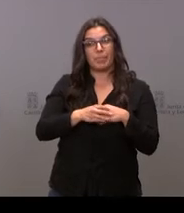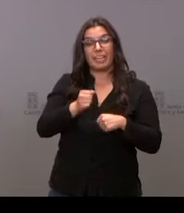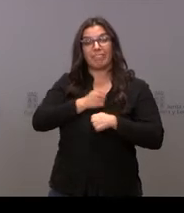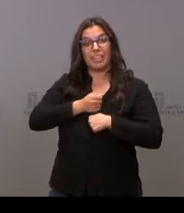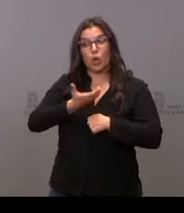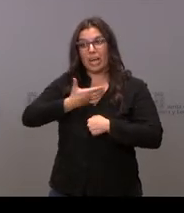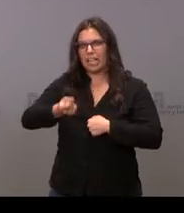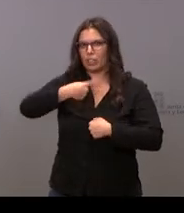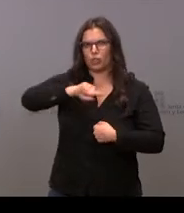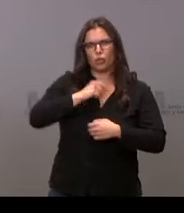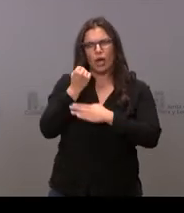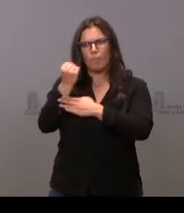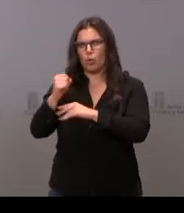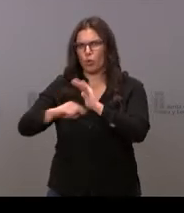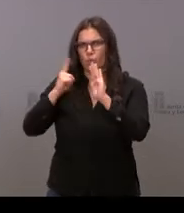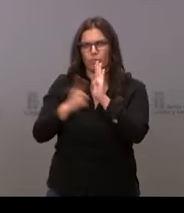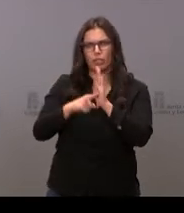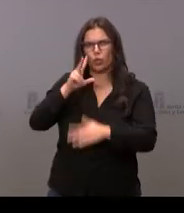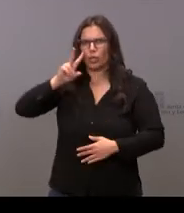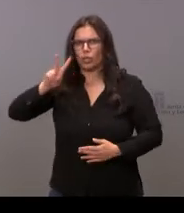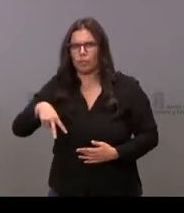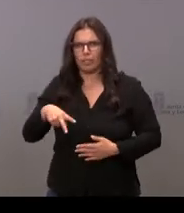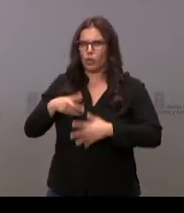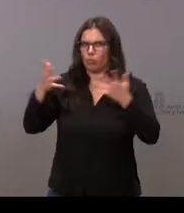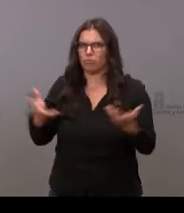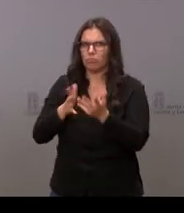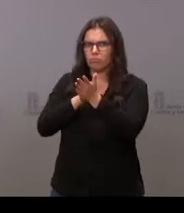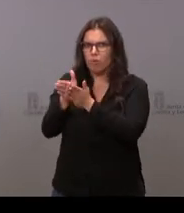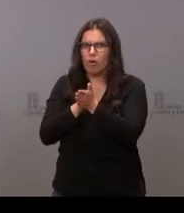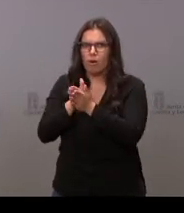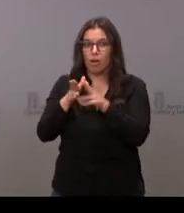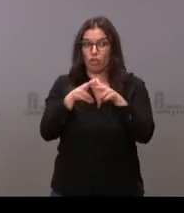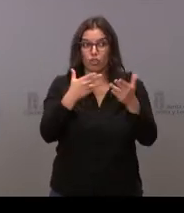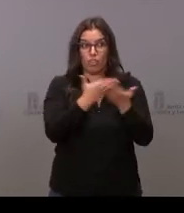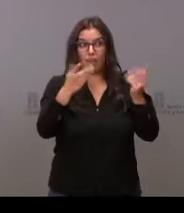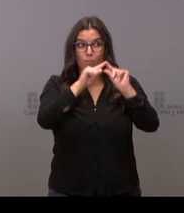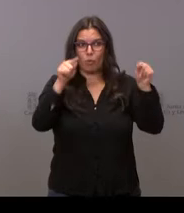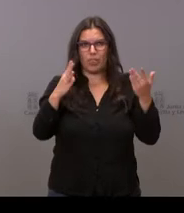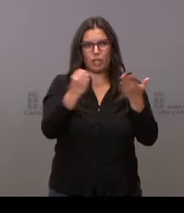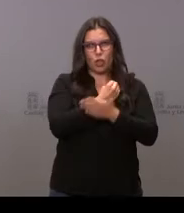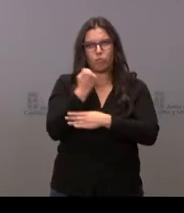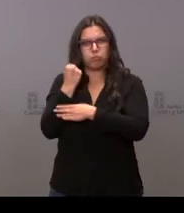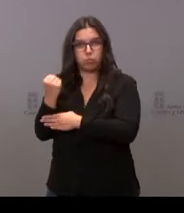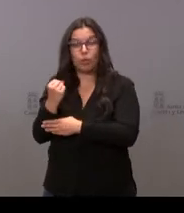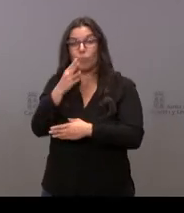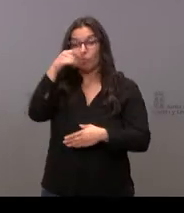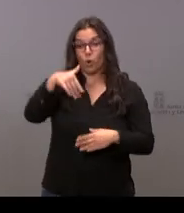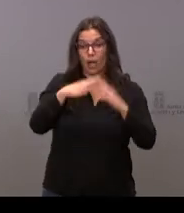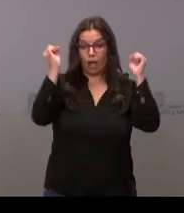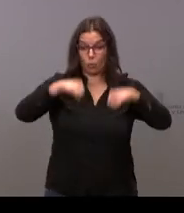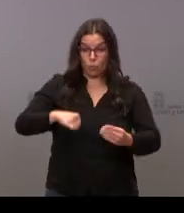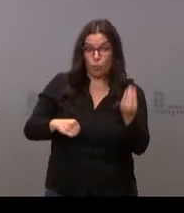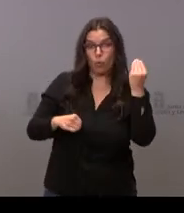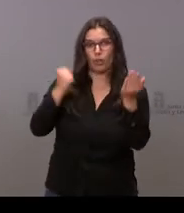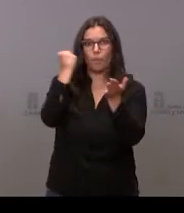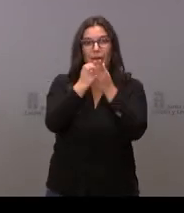tienes nuestro reconocimiento nuestro aliento el conjunto de la sociedad de la provincia porque este acuerdo que hace